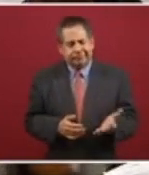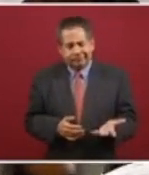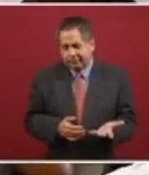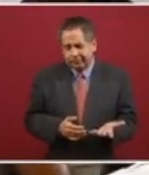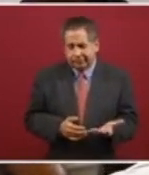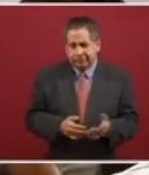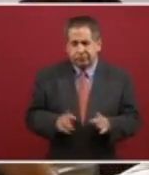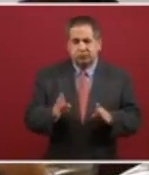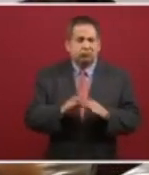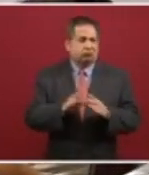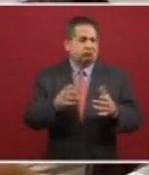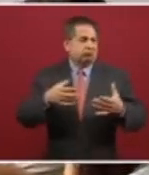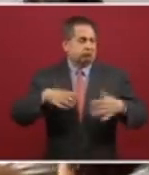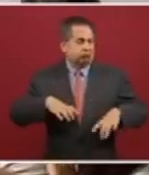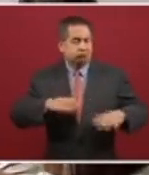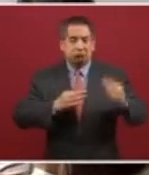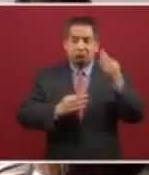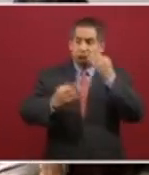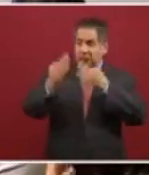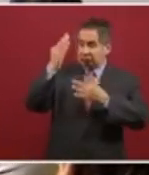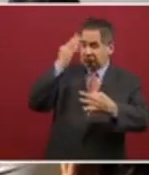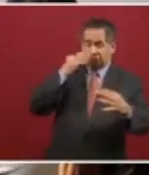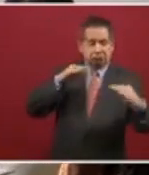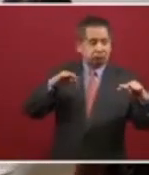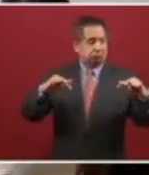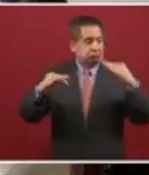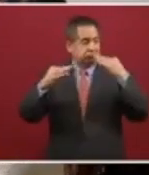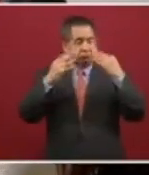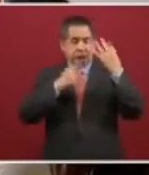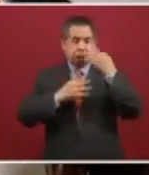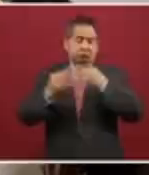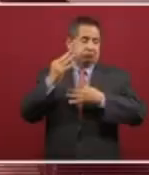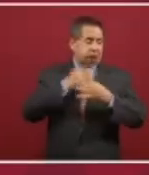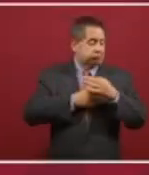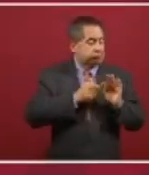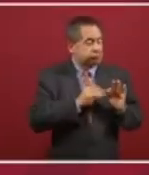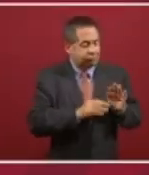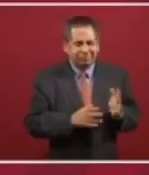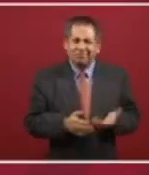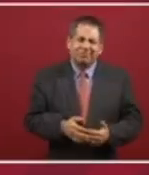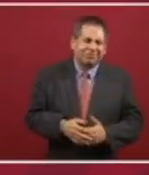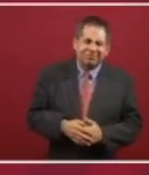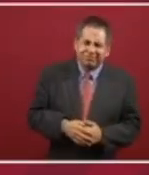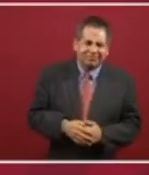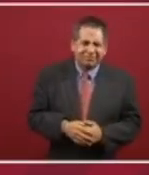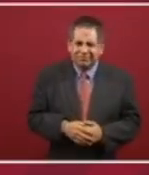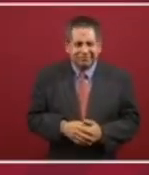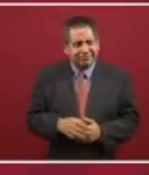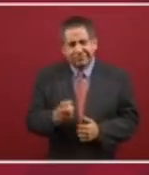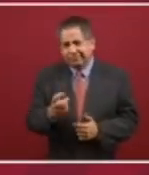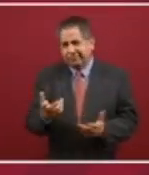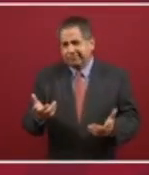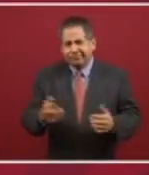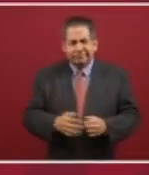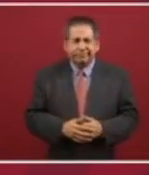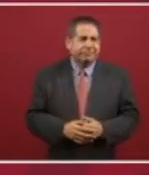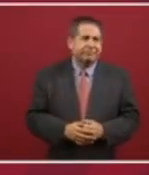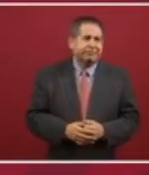estar colmados de atenciones, de privilegios, pues ya es